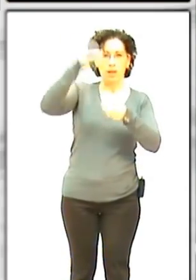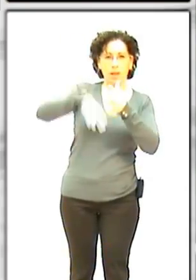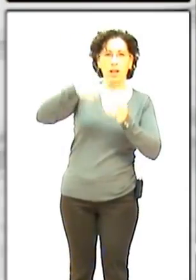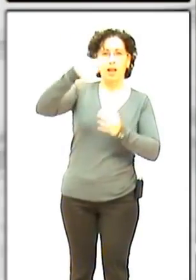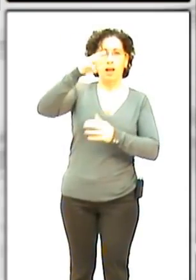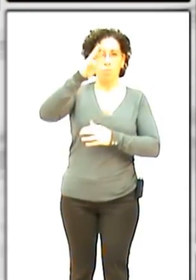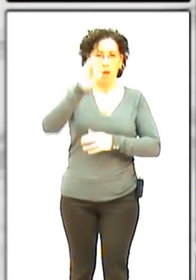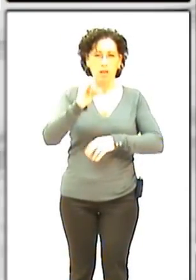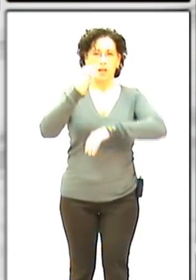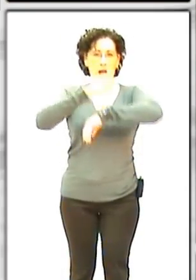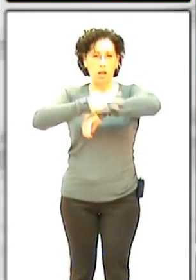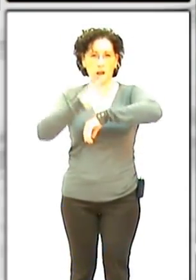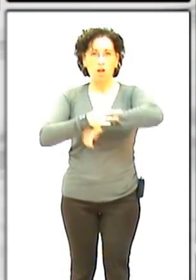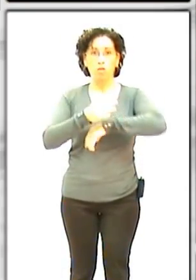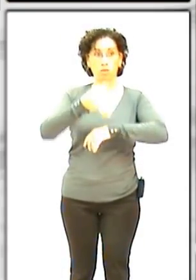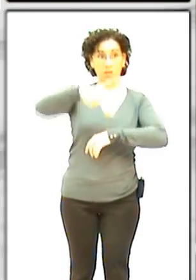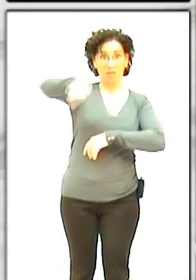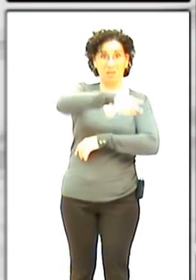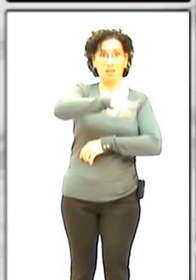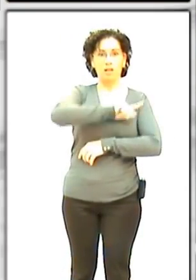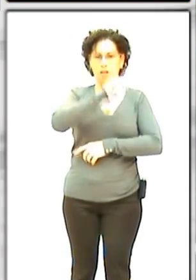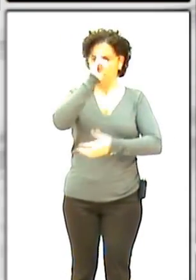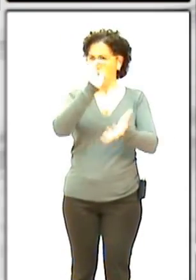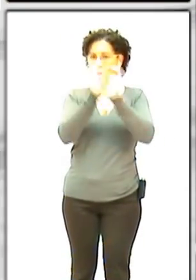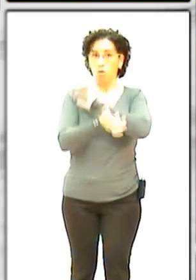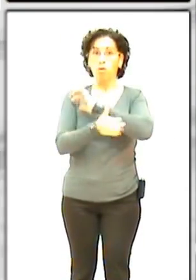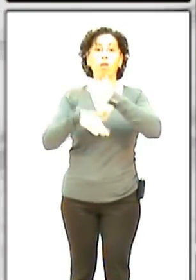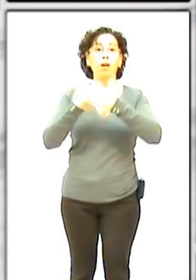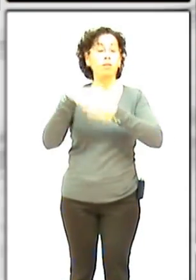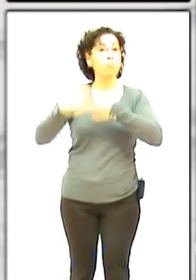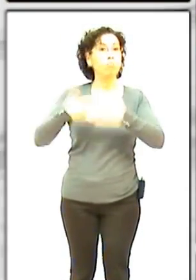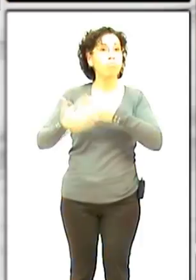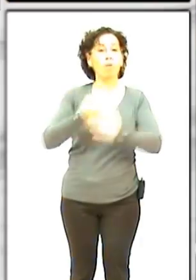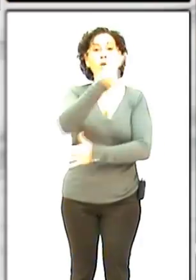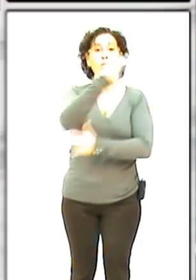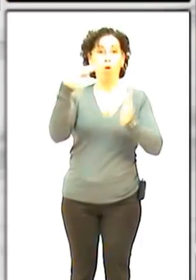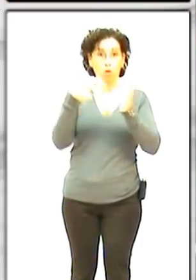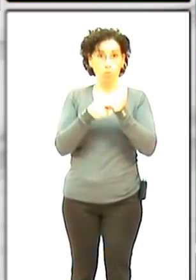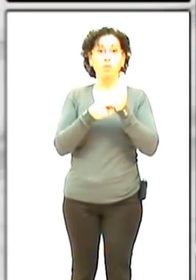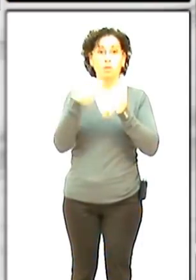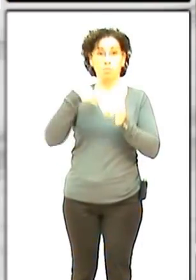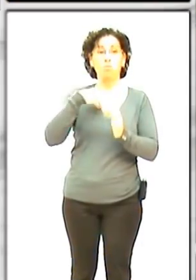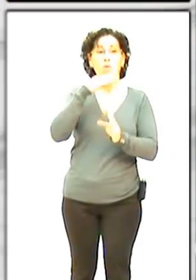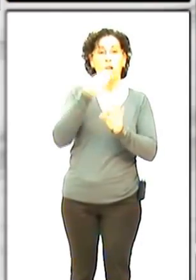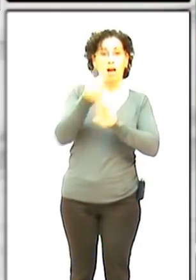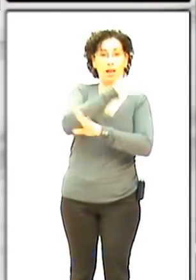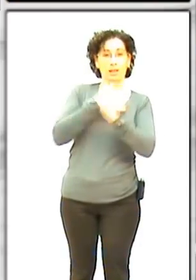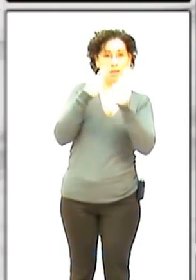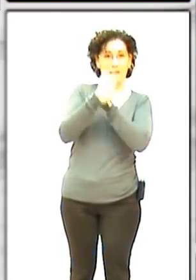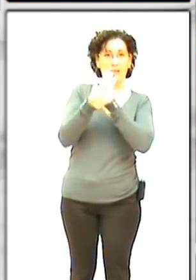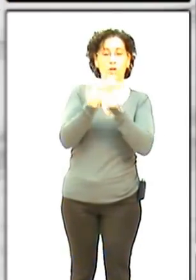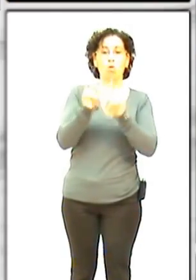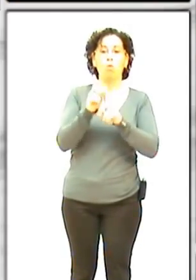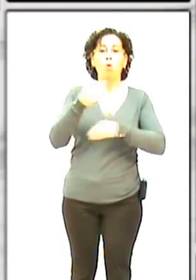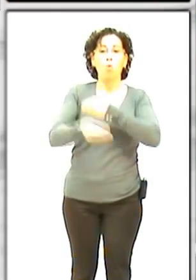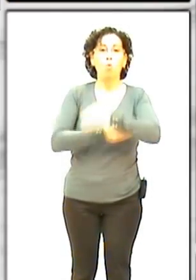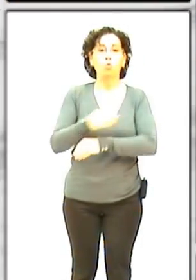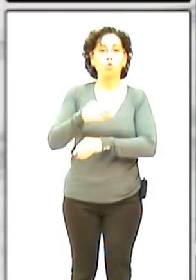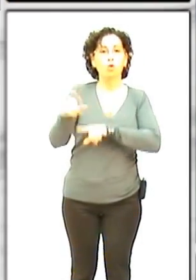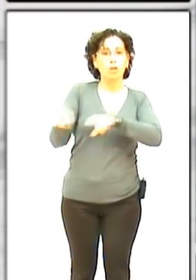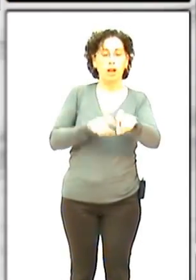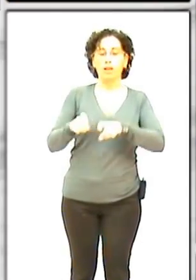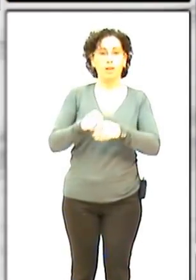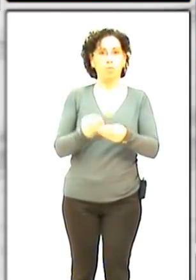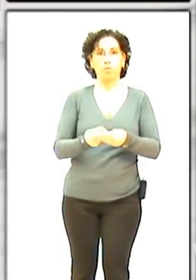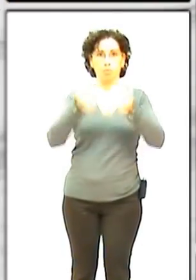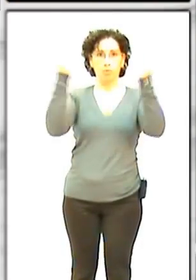trataban por loco, ¿no? Hasta que en el año 2000 se elimina la disponibilidad selectiva que antes comentábamos, la precisión se reduce de